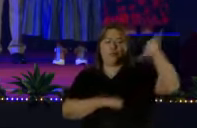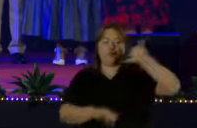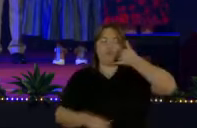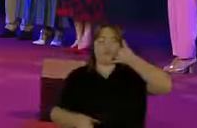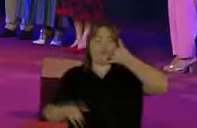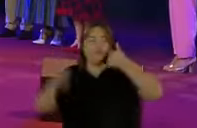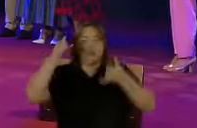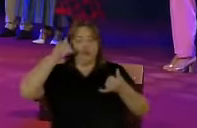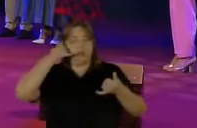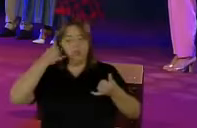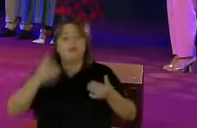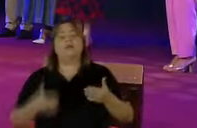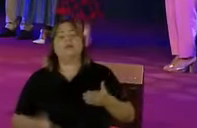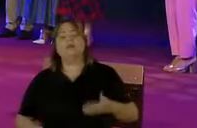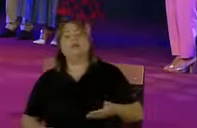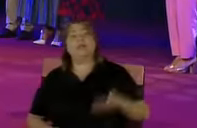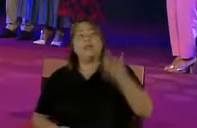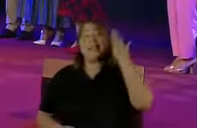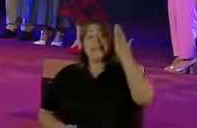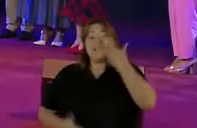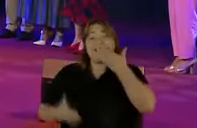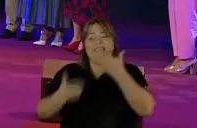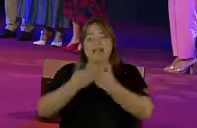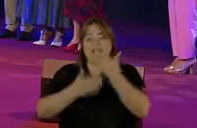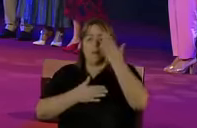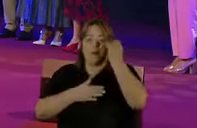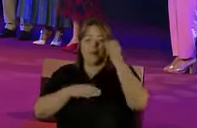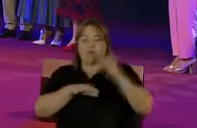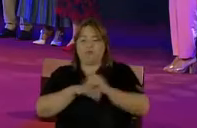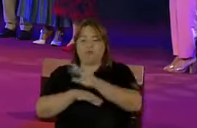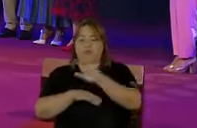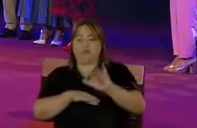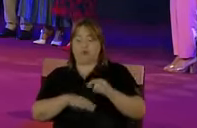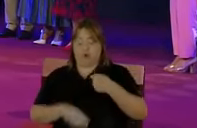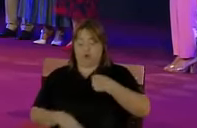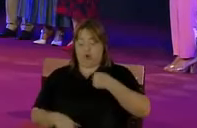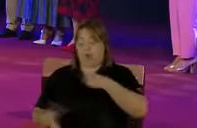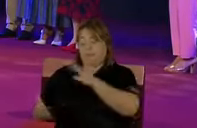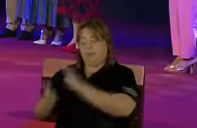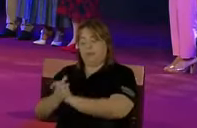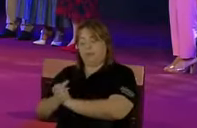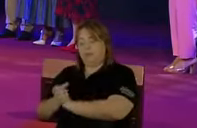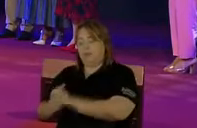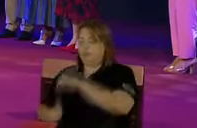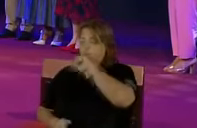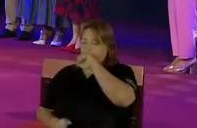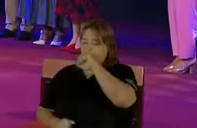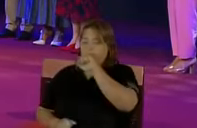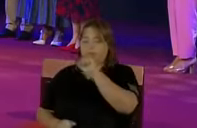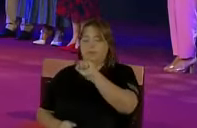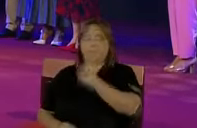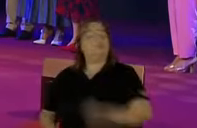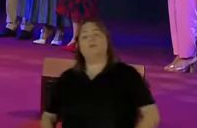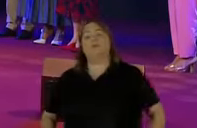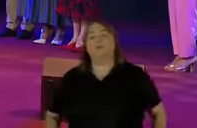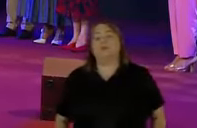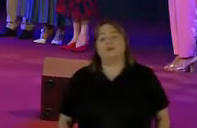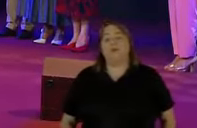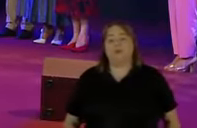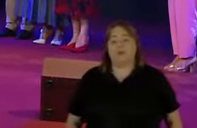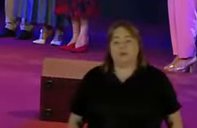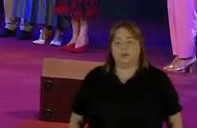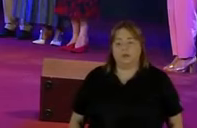necesitábamos. Gracias por tu consejo, Radamés. Mi esposa y yo apreciamos eso mucho, Radamés. María del